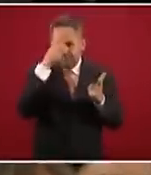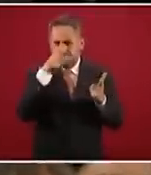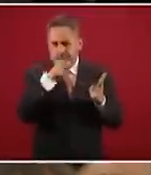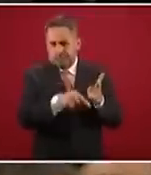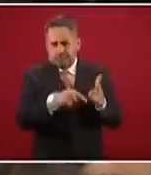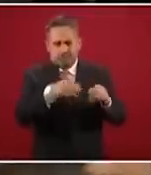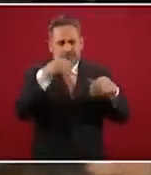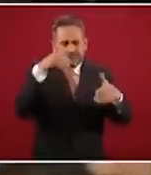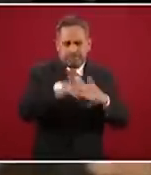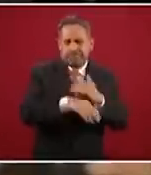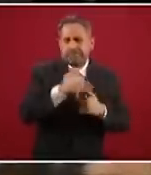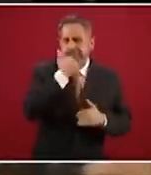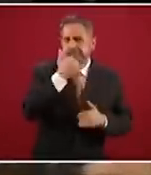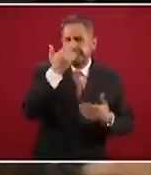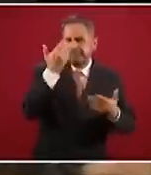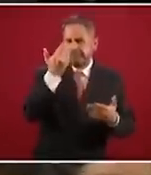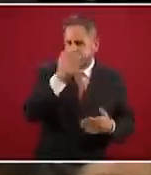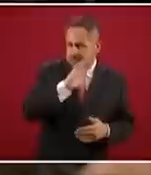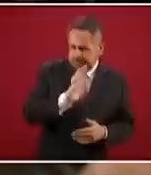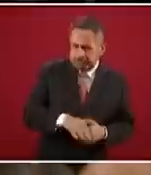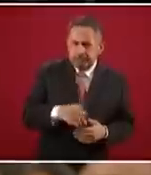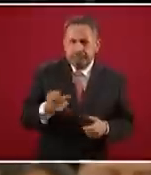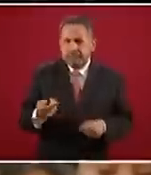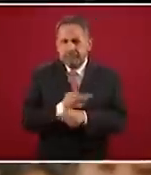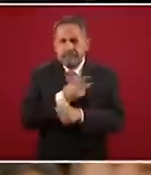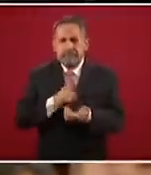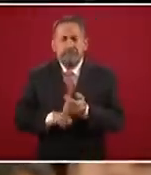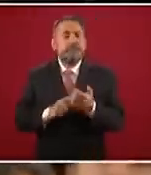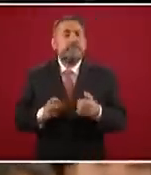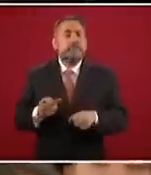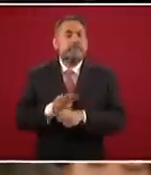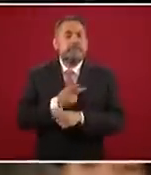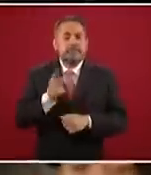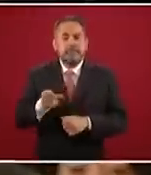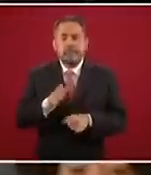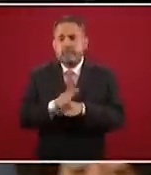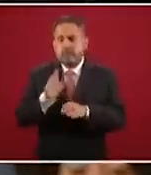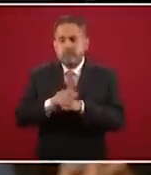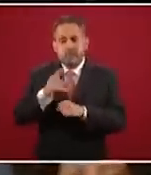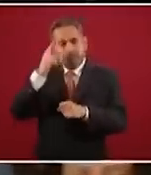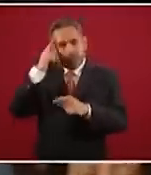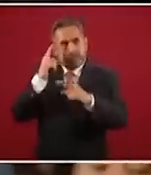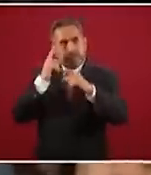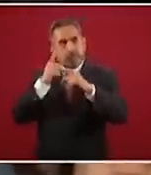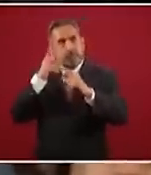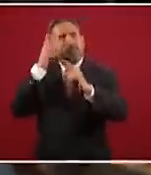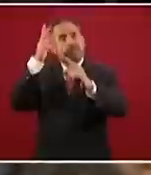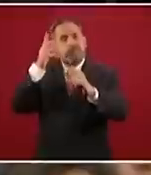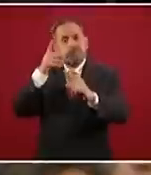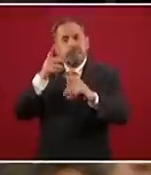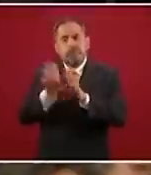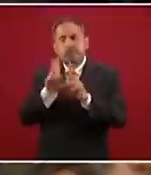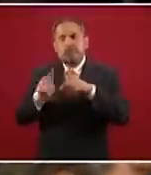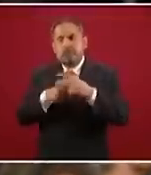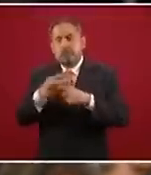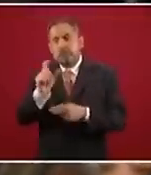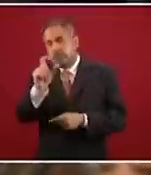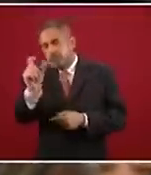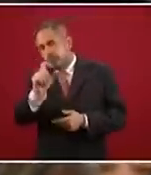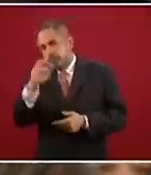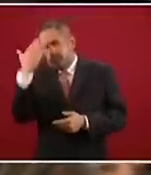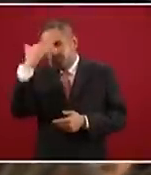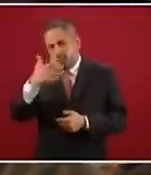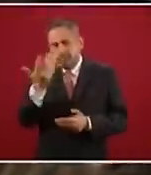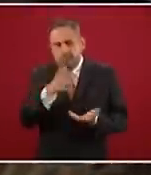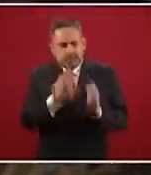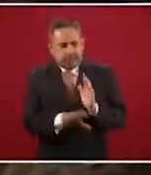gran tragedia y cómo va hasta ahorita y cuáles son las perspectivas de esto, ¿no?, y para cuándo se pudiera llegar